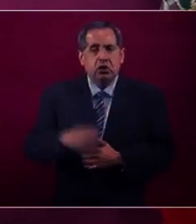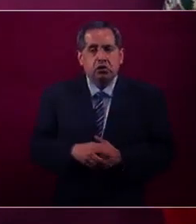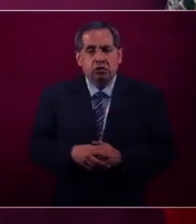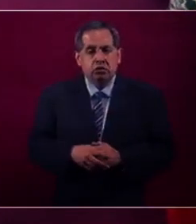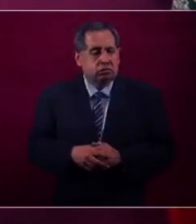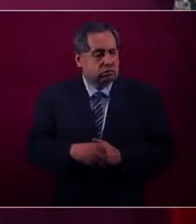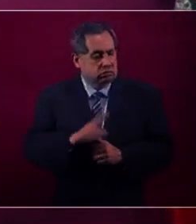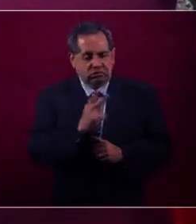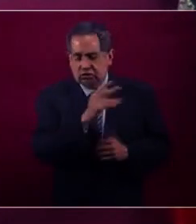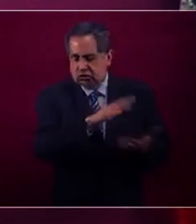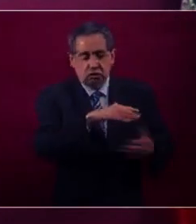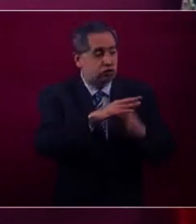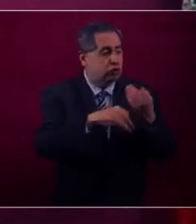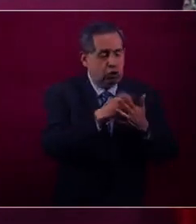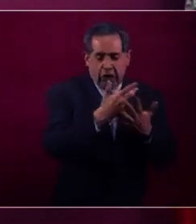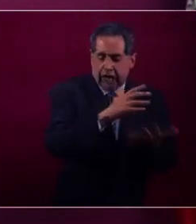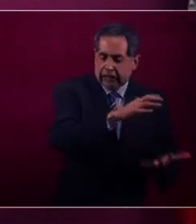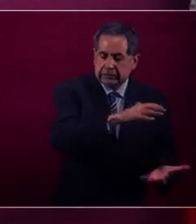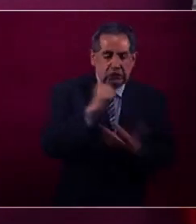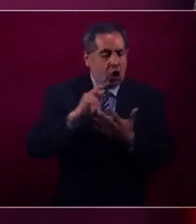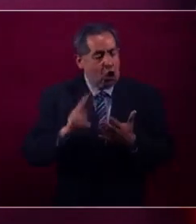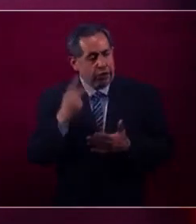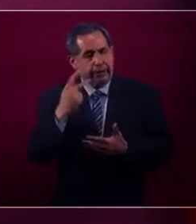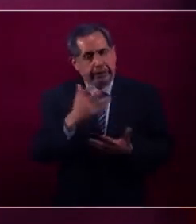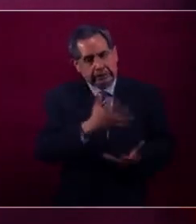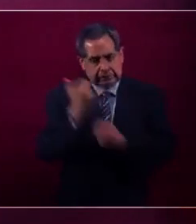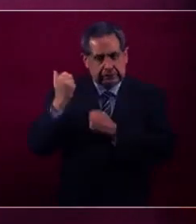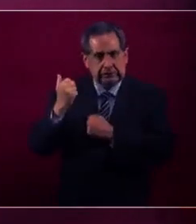devolverle a la nación todo.